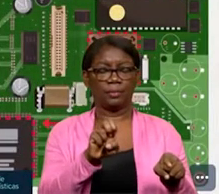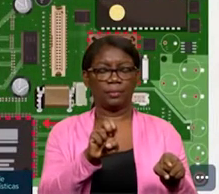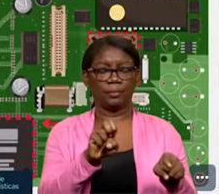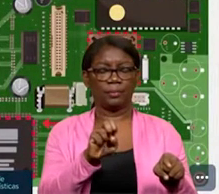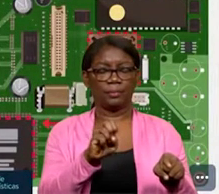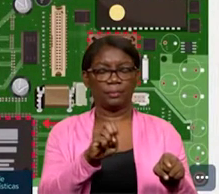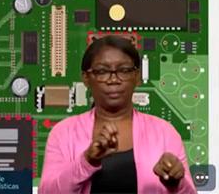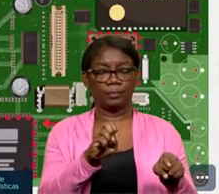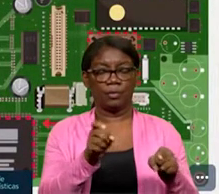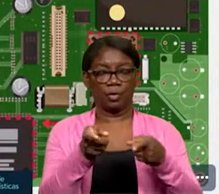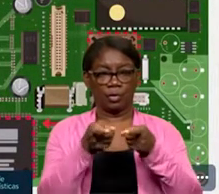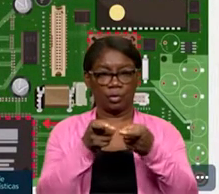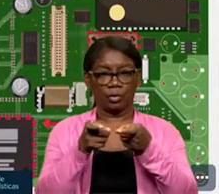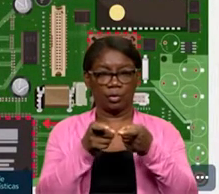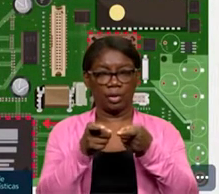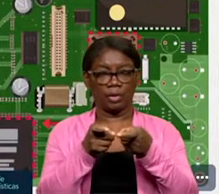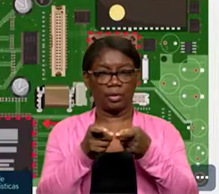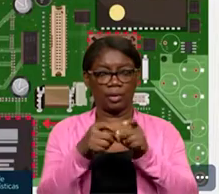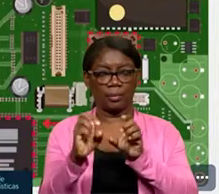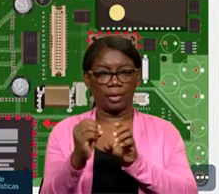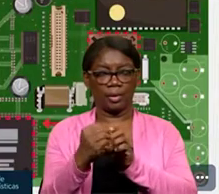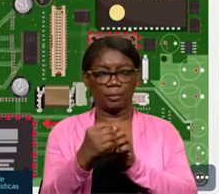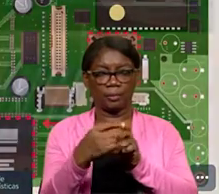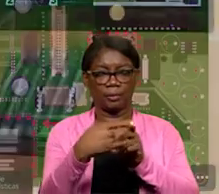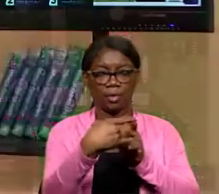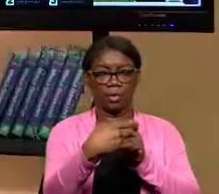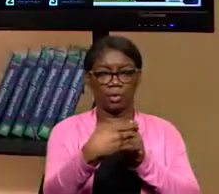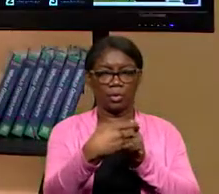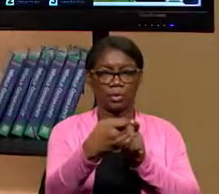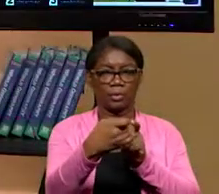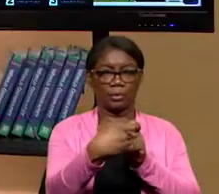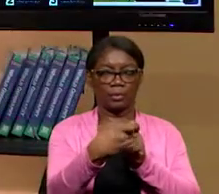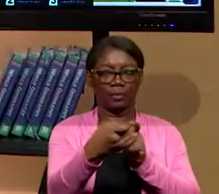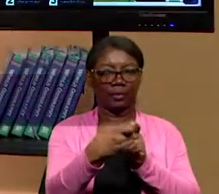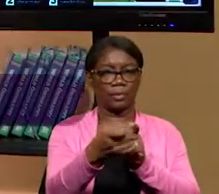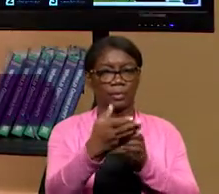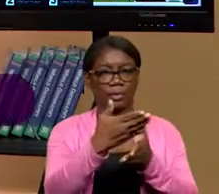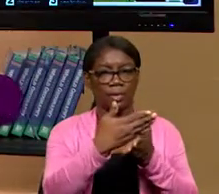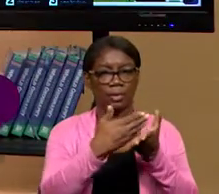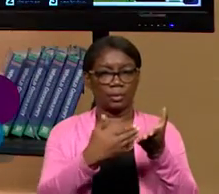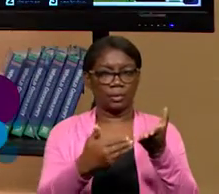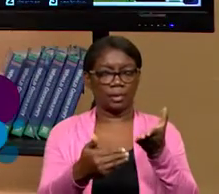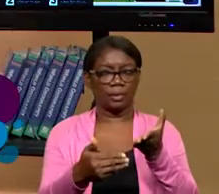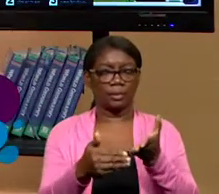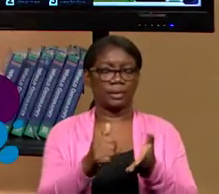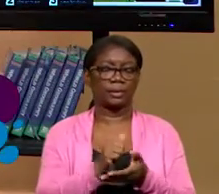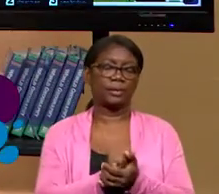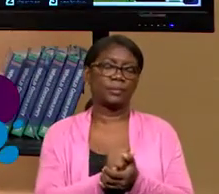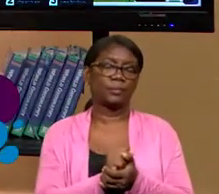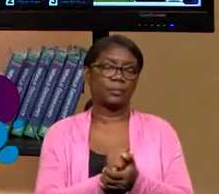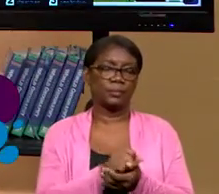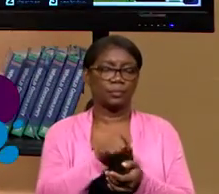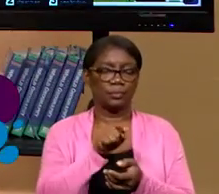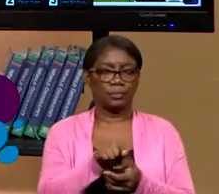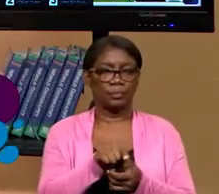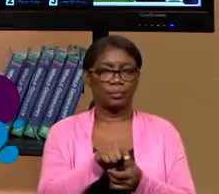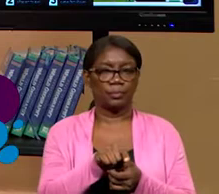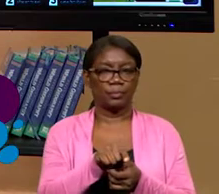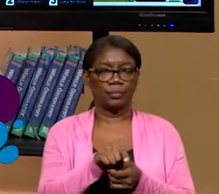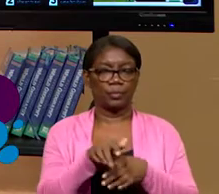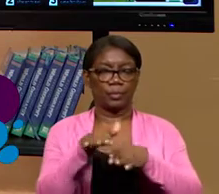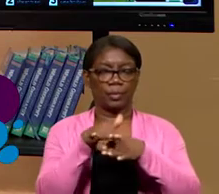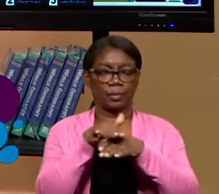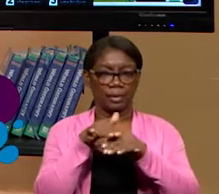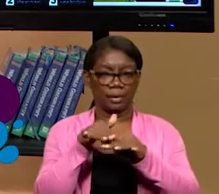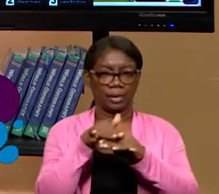microcontrolador envía una señal una vez que en algunos casos nosotros procedemos a realizar un